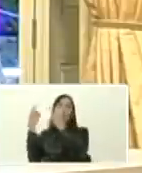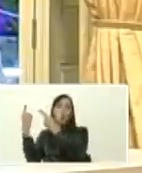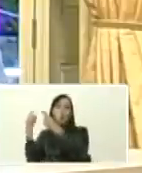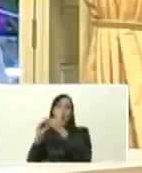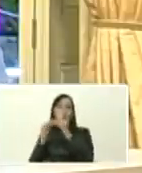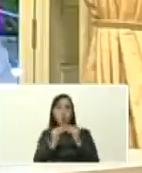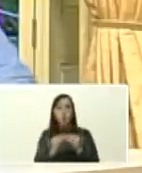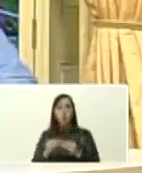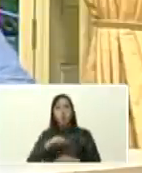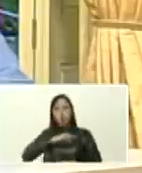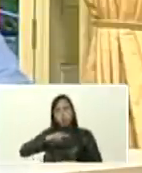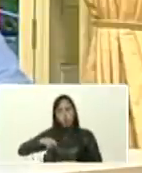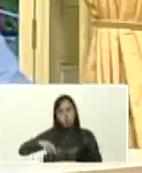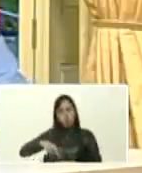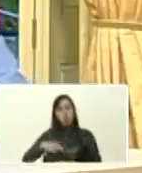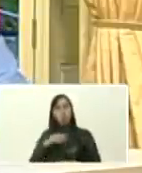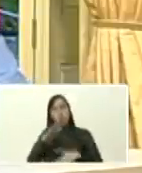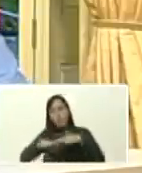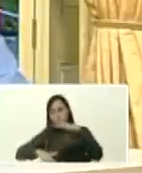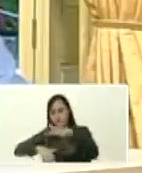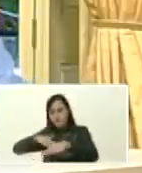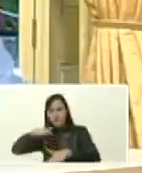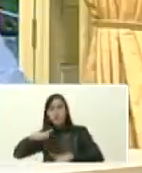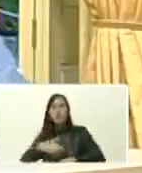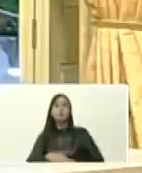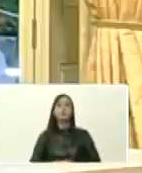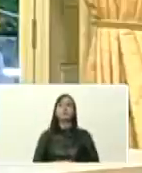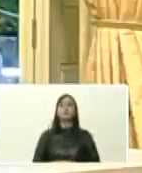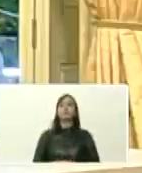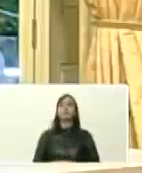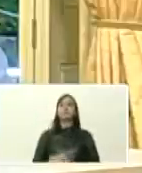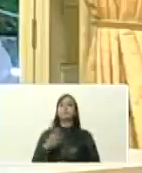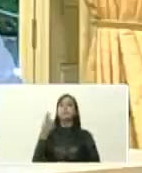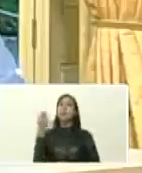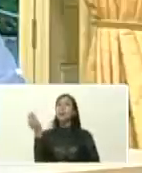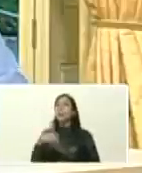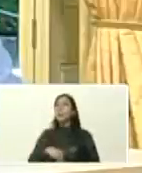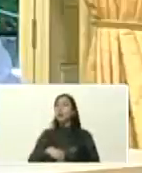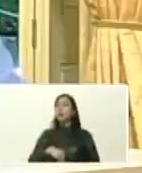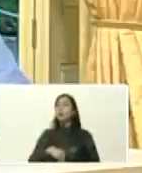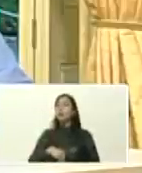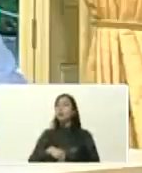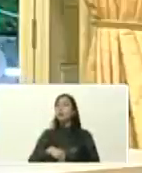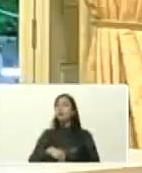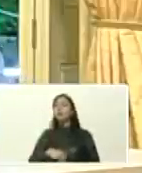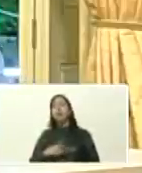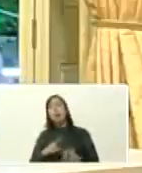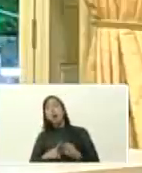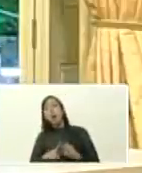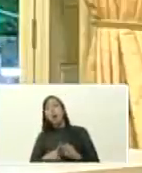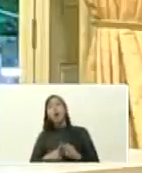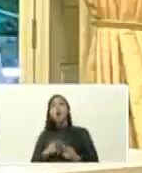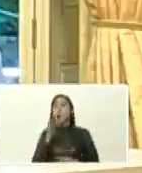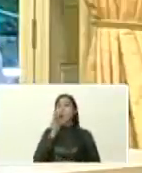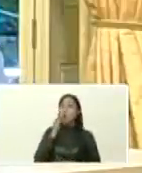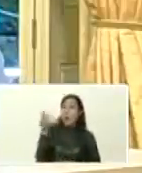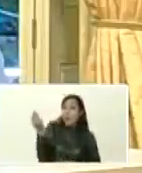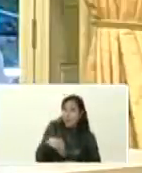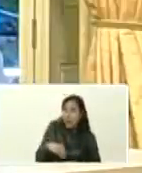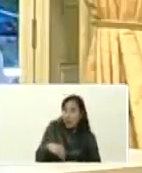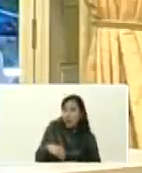venido recuperando paso a paso. ¿Que falta mucho por ahora? ¿Que falta mucho todavía?